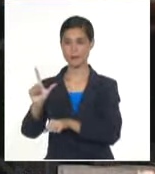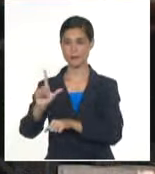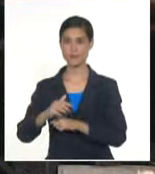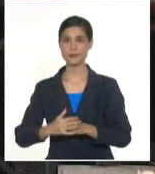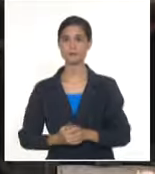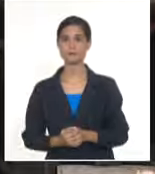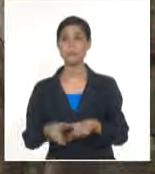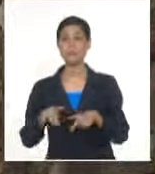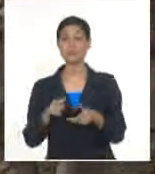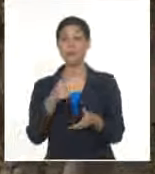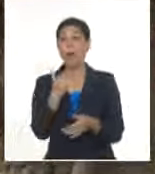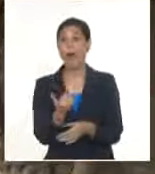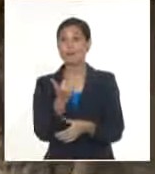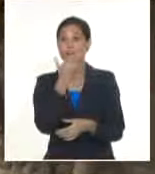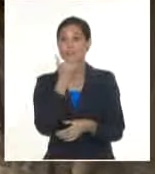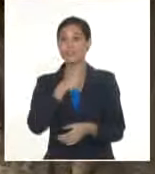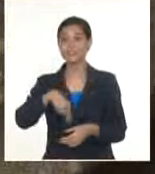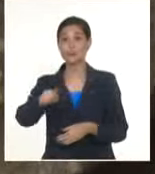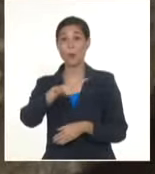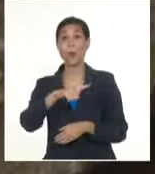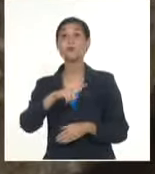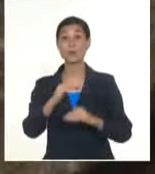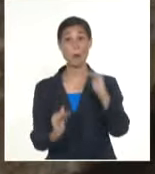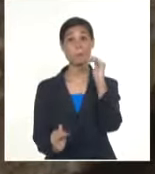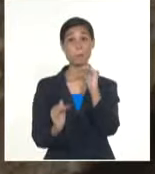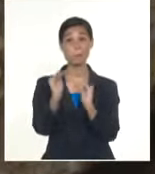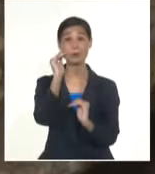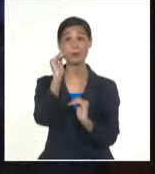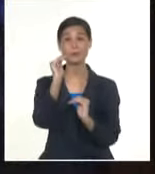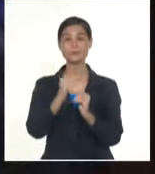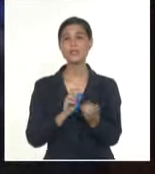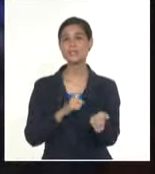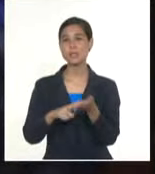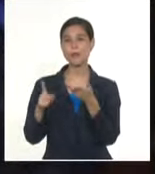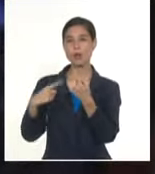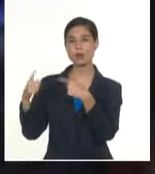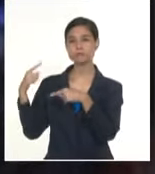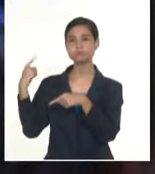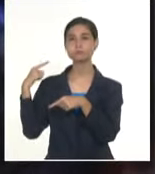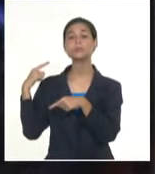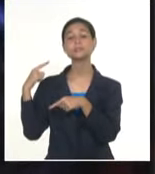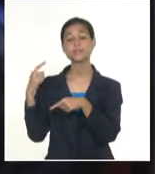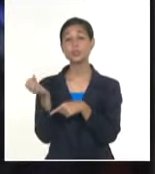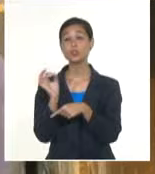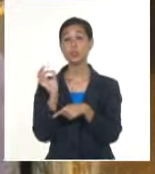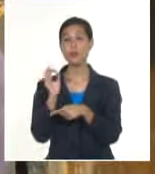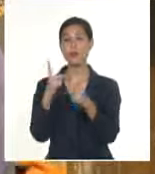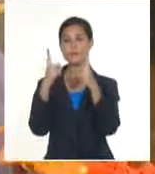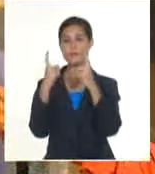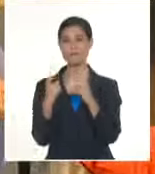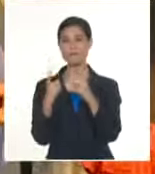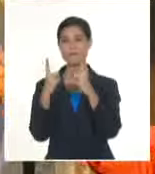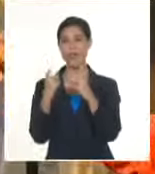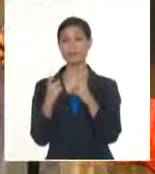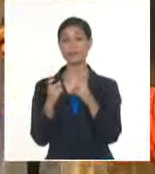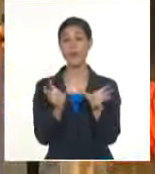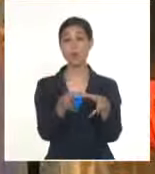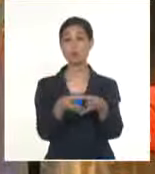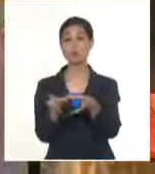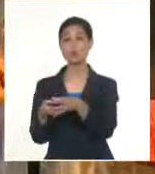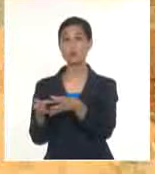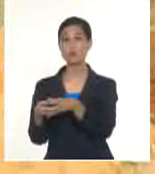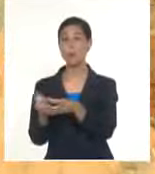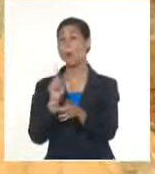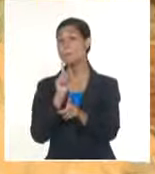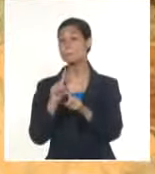por combustible que, aunque ha sido menos que lo que tuvimos en semanas anteriores, todavía hay un nivel de indisponibilidad por falta de combustible en la generación